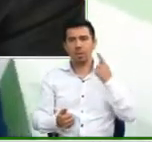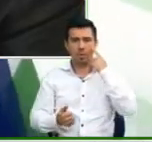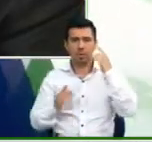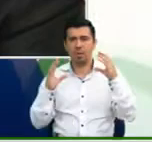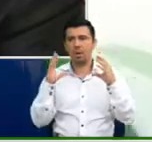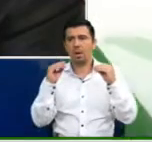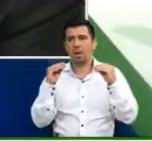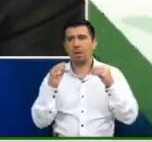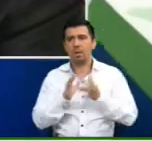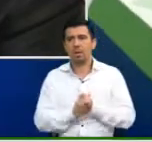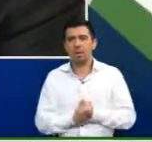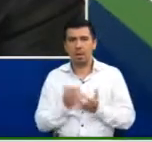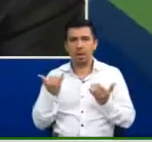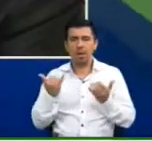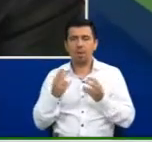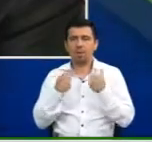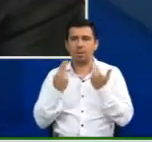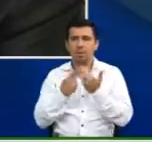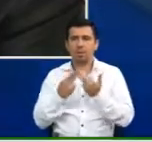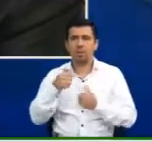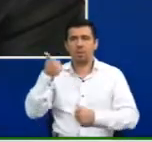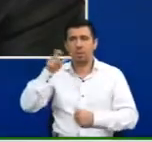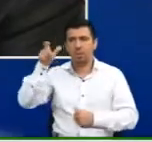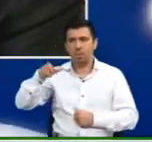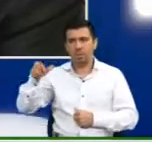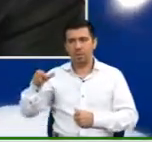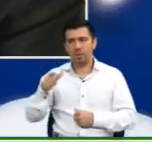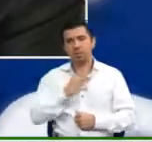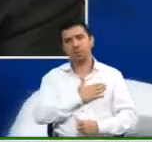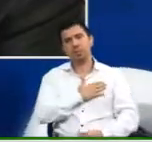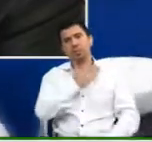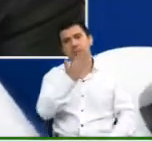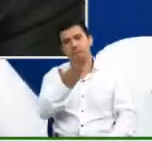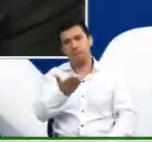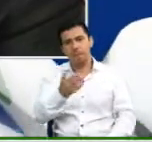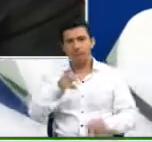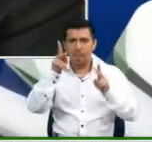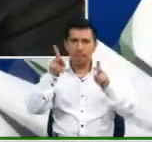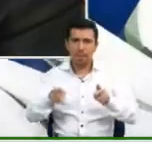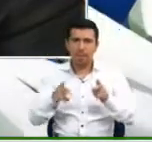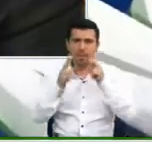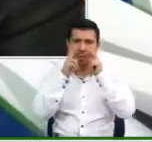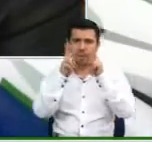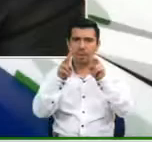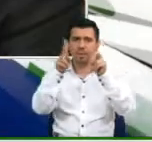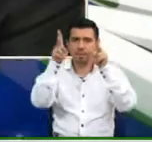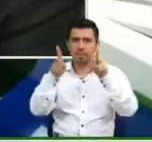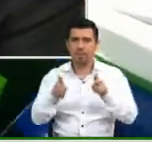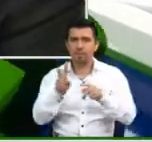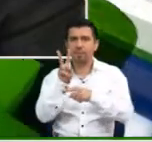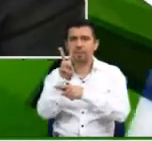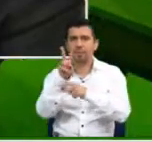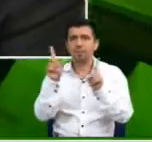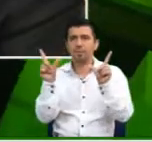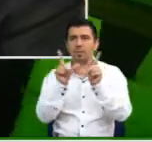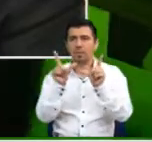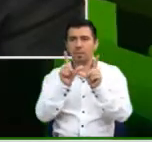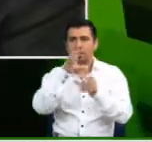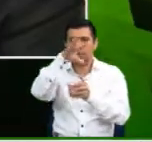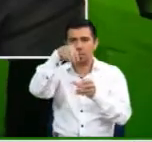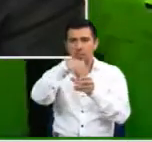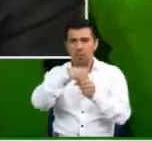compa de ciencia pero quería aprovechar para saludar a toda la teleaudiencia de tro realmente lo que hemos hecho el día de hoy es